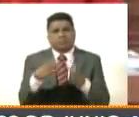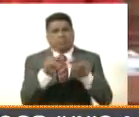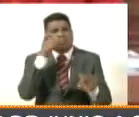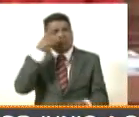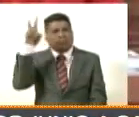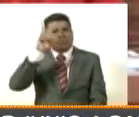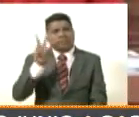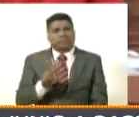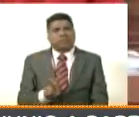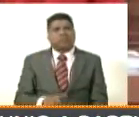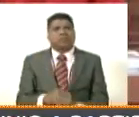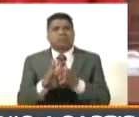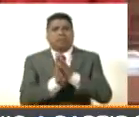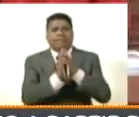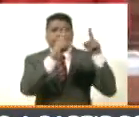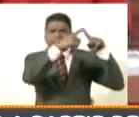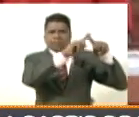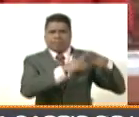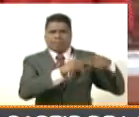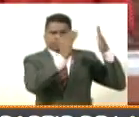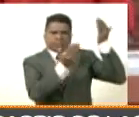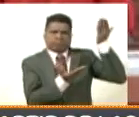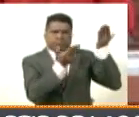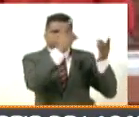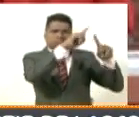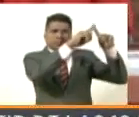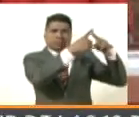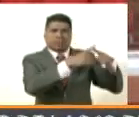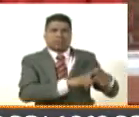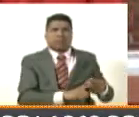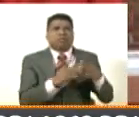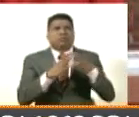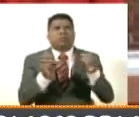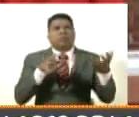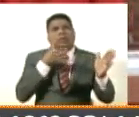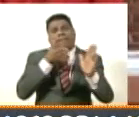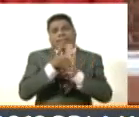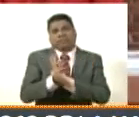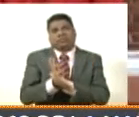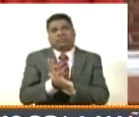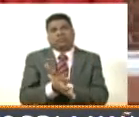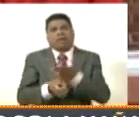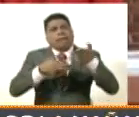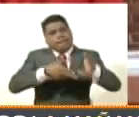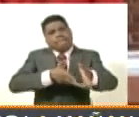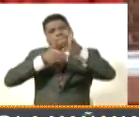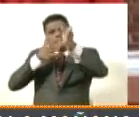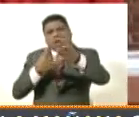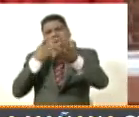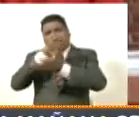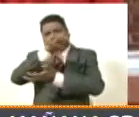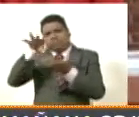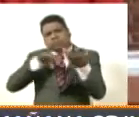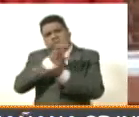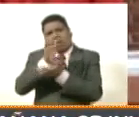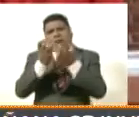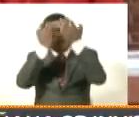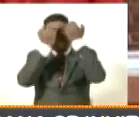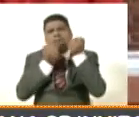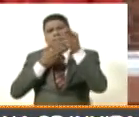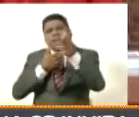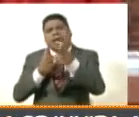balance de lo que ocurrió como consecuencia de actos vandálicos de bandas criminales allá en el estado de